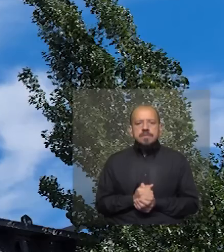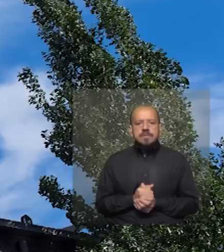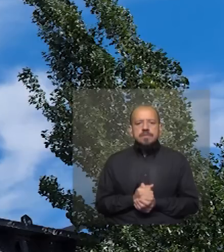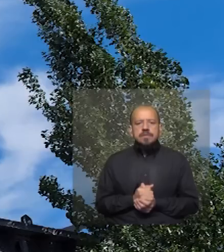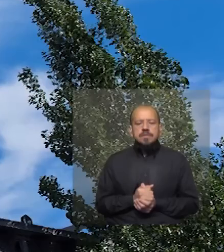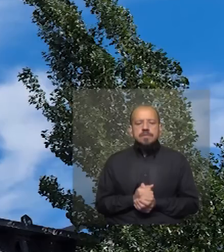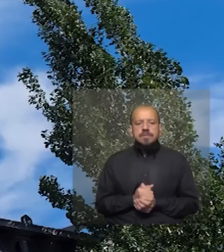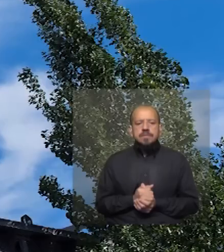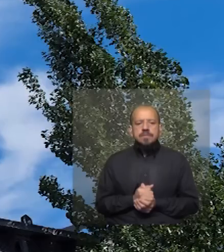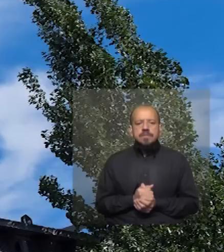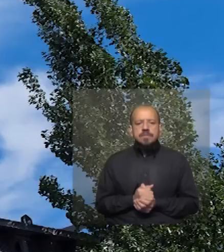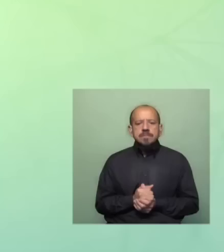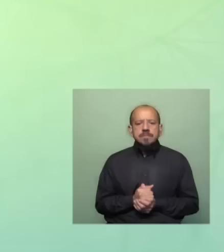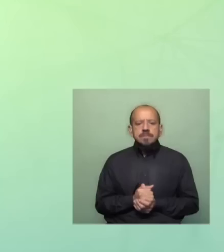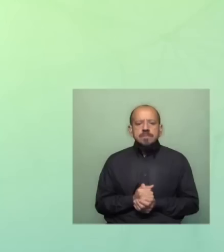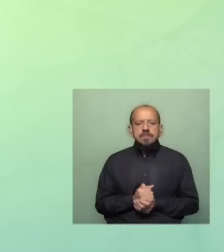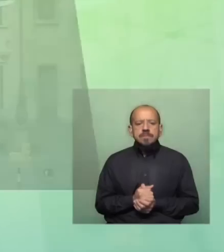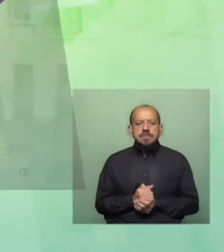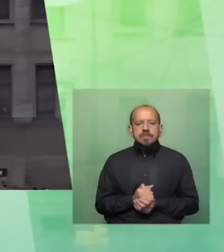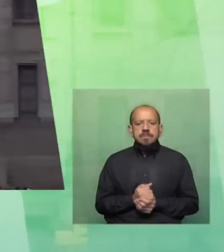mercado de historia